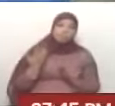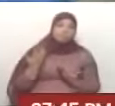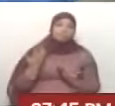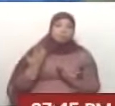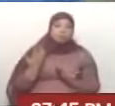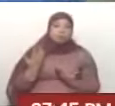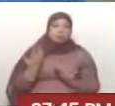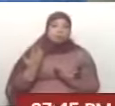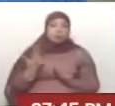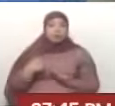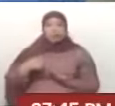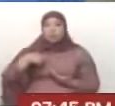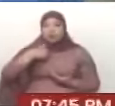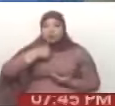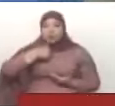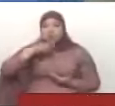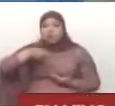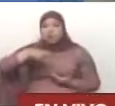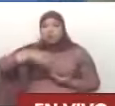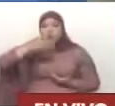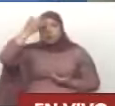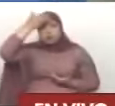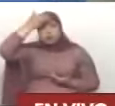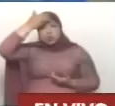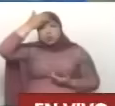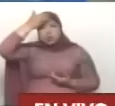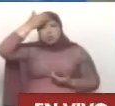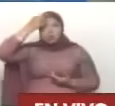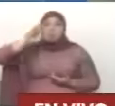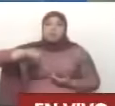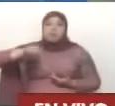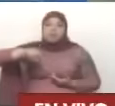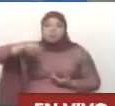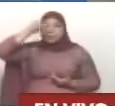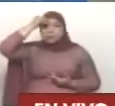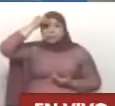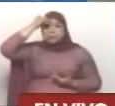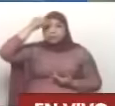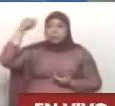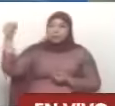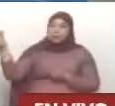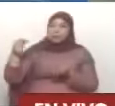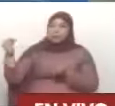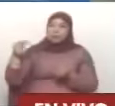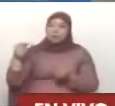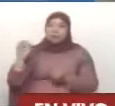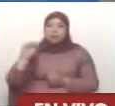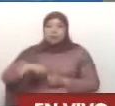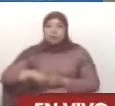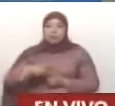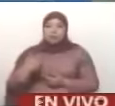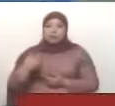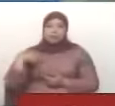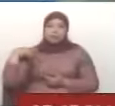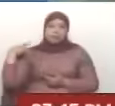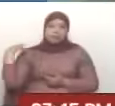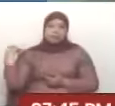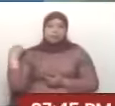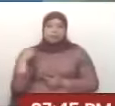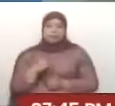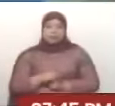Bueno, yo no llegaría a ser Papa nunca. O sea, yo sé muchas cosas que sabe el Papa. Porque usted tiene conversación con él. Claro. Y el Papa